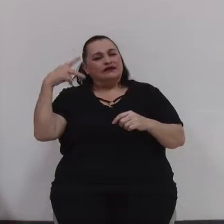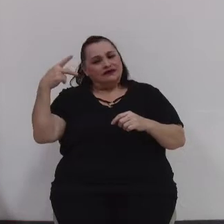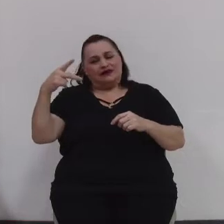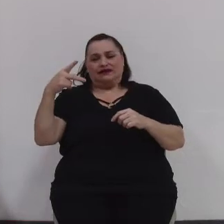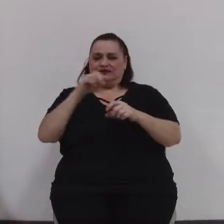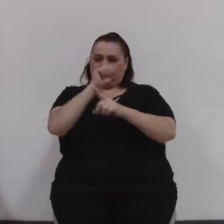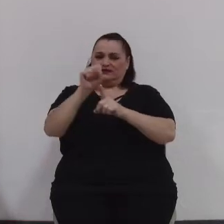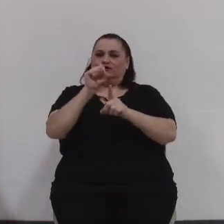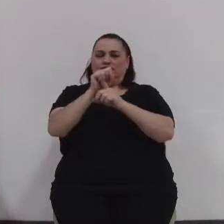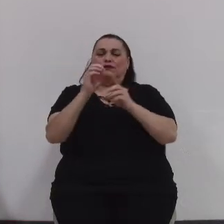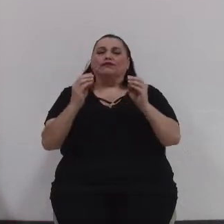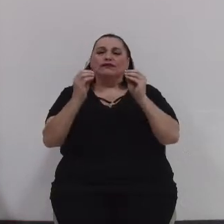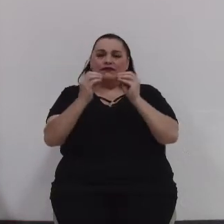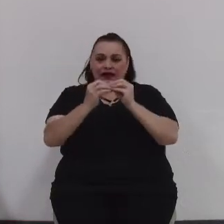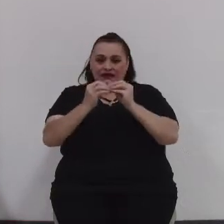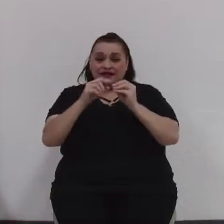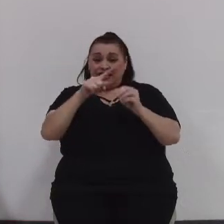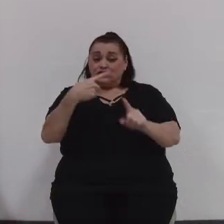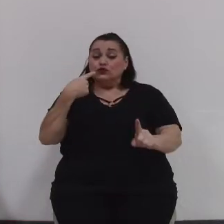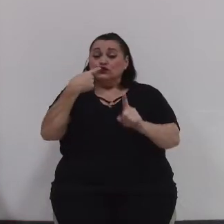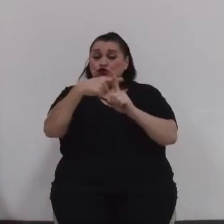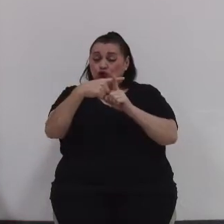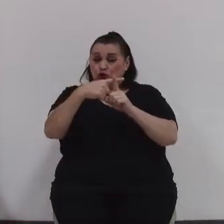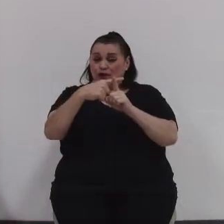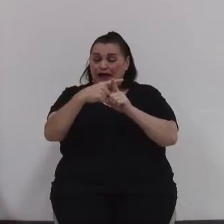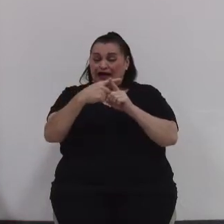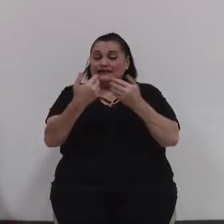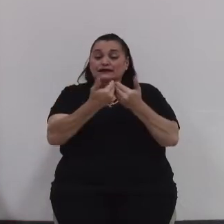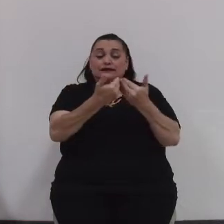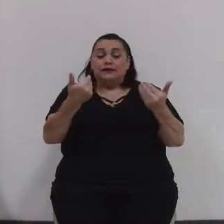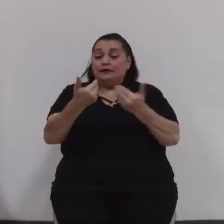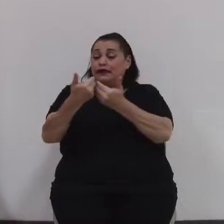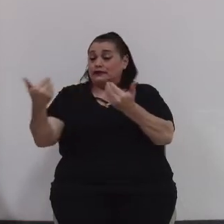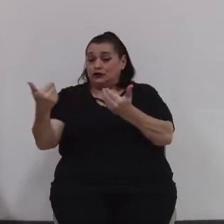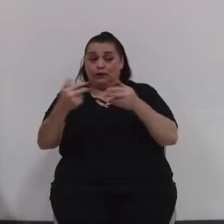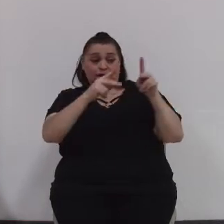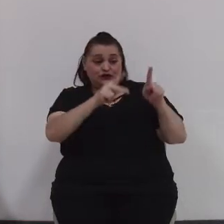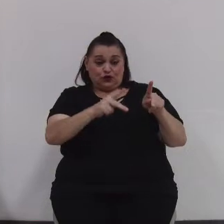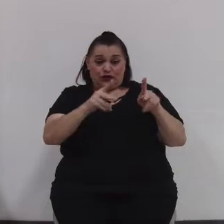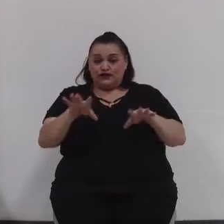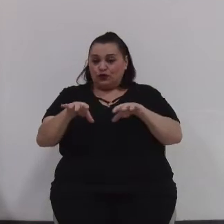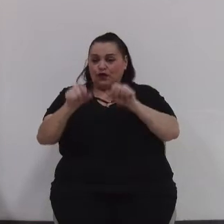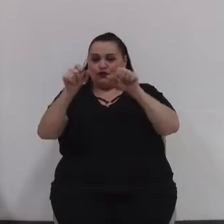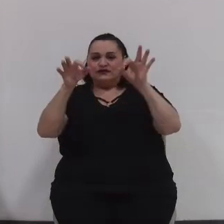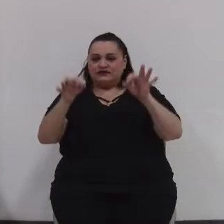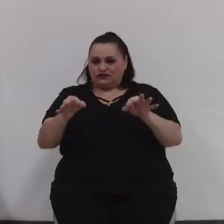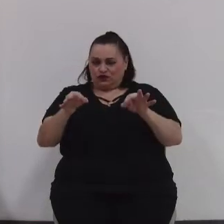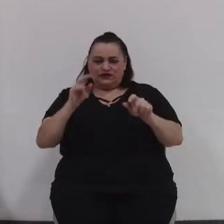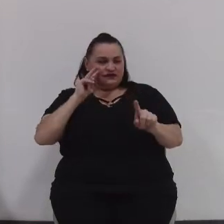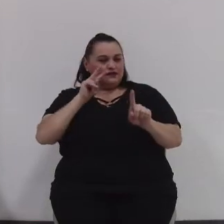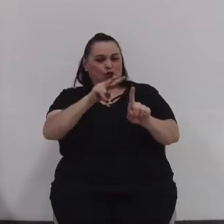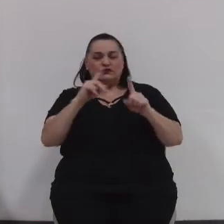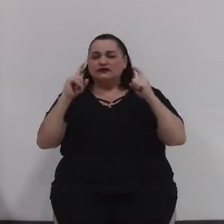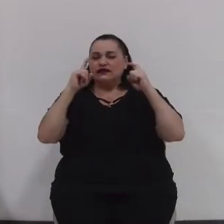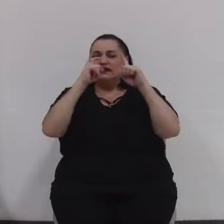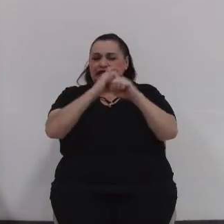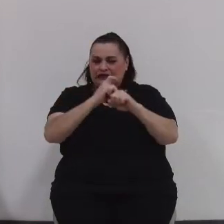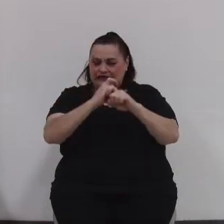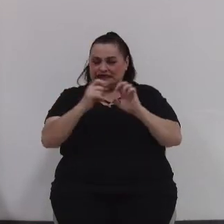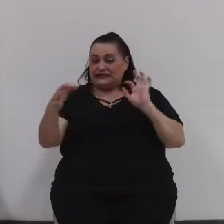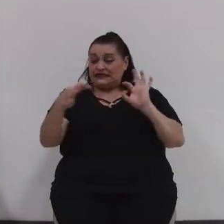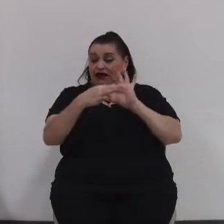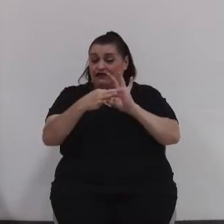situación. A eso se suma un cierto divorcio entre las personas y los tomadores de decisión, que se muestra en una crisis de la